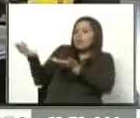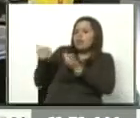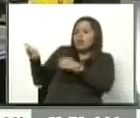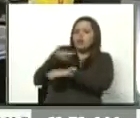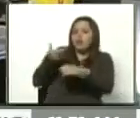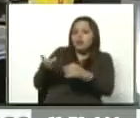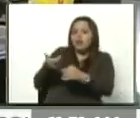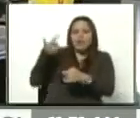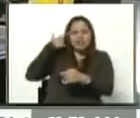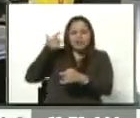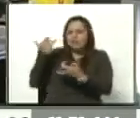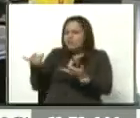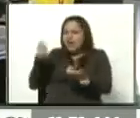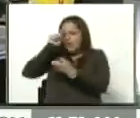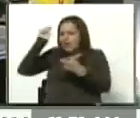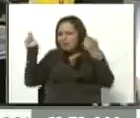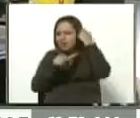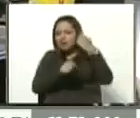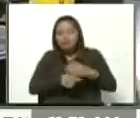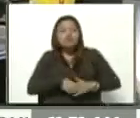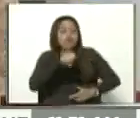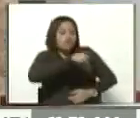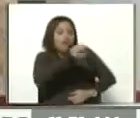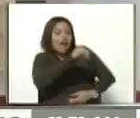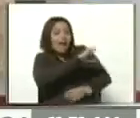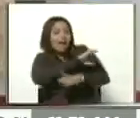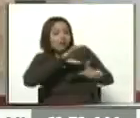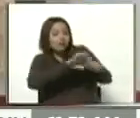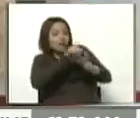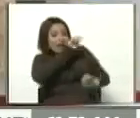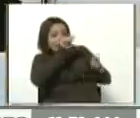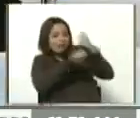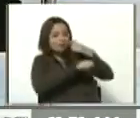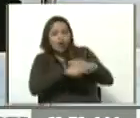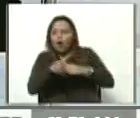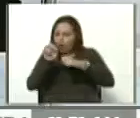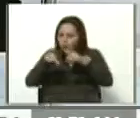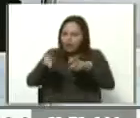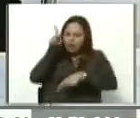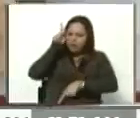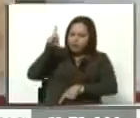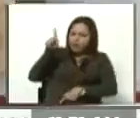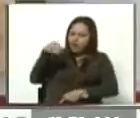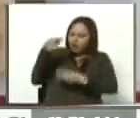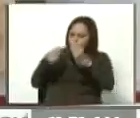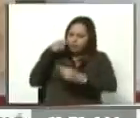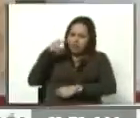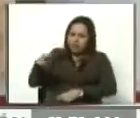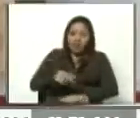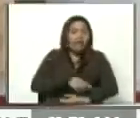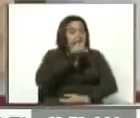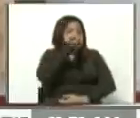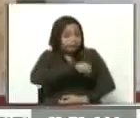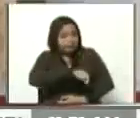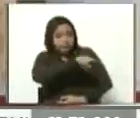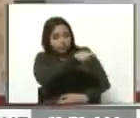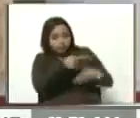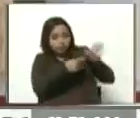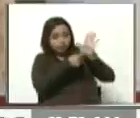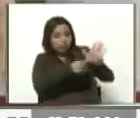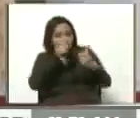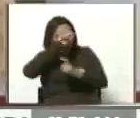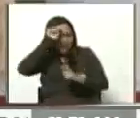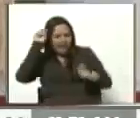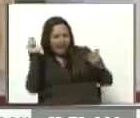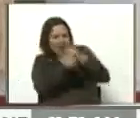chico como que se está cambiando. Hay un cambio de cultura. Profe, ¿cómo ve usted esa lámina? Efectivamente, eso expresa un cambio en la